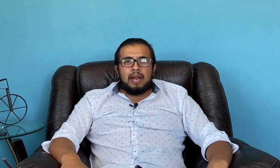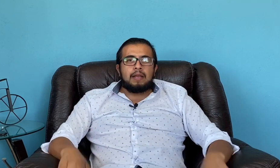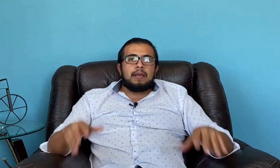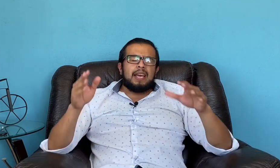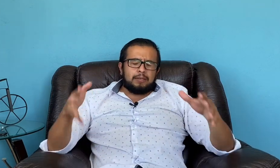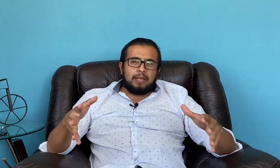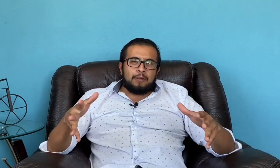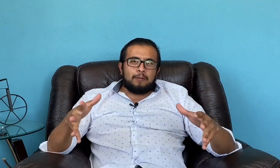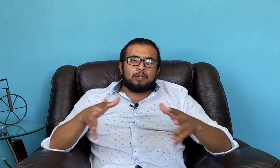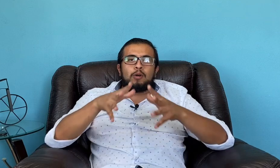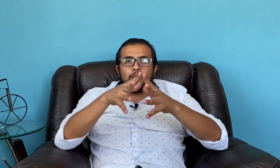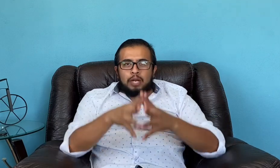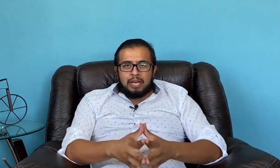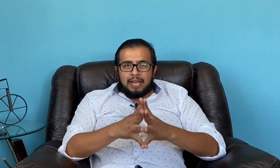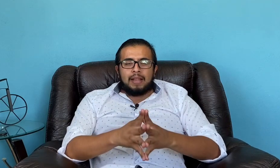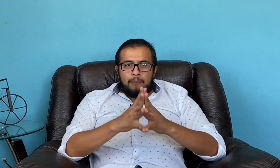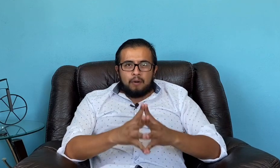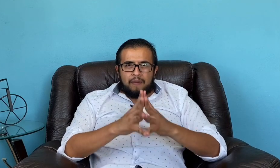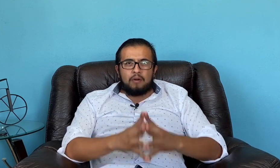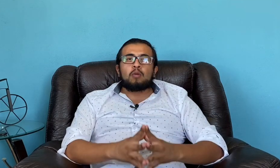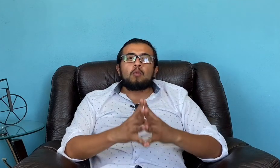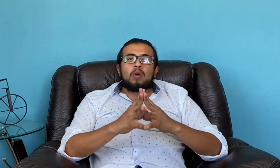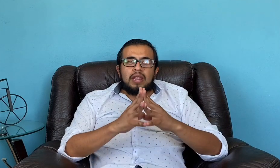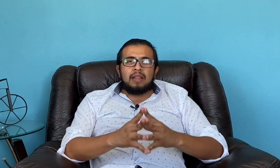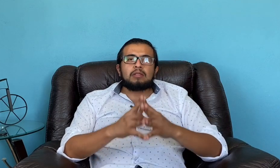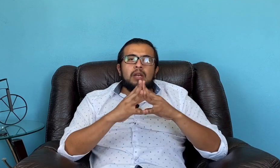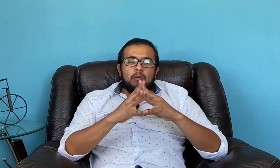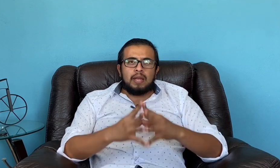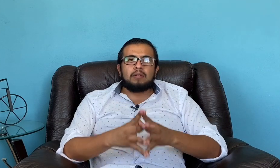el canal, estudiando mucho y neta, por favor,